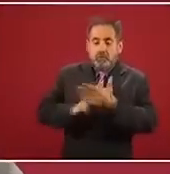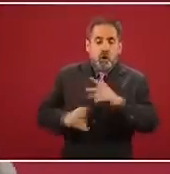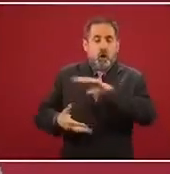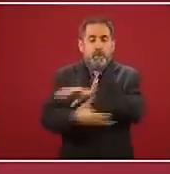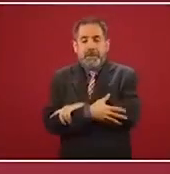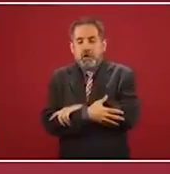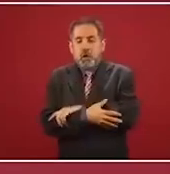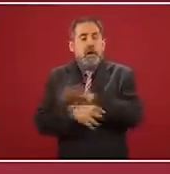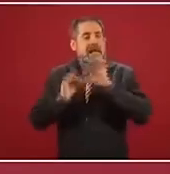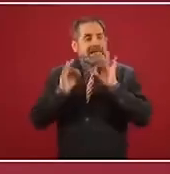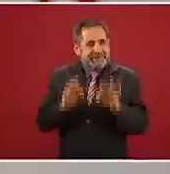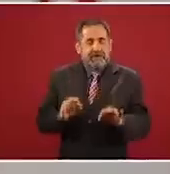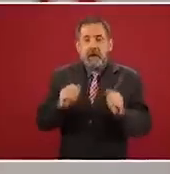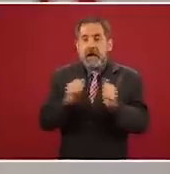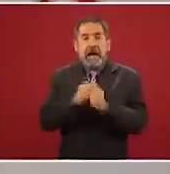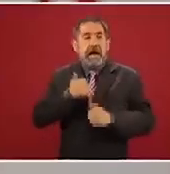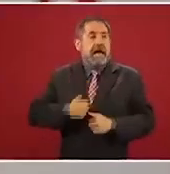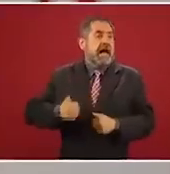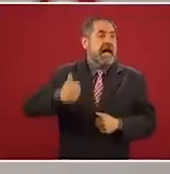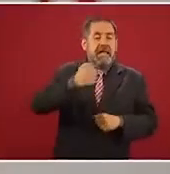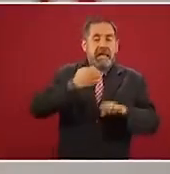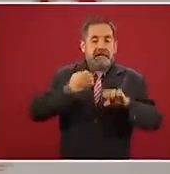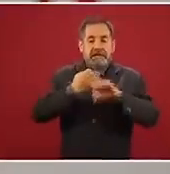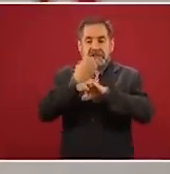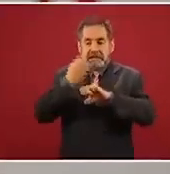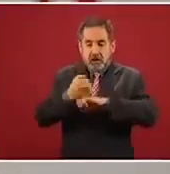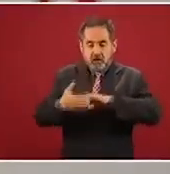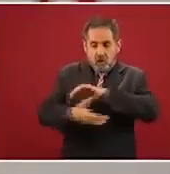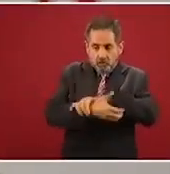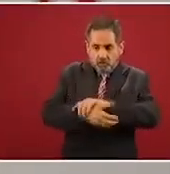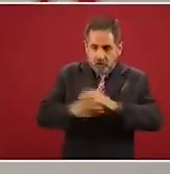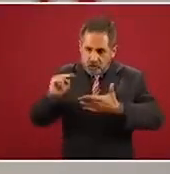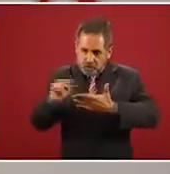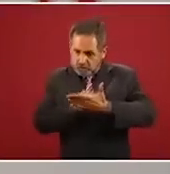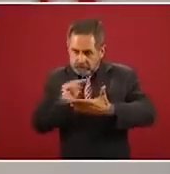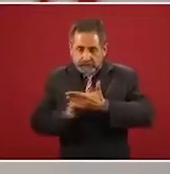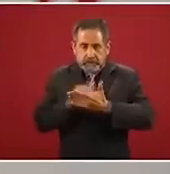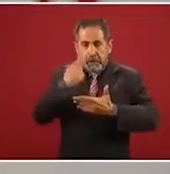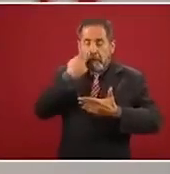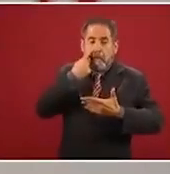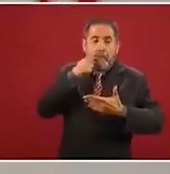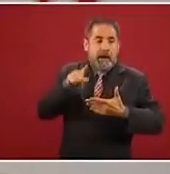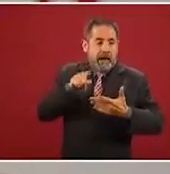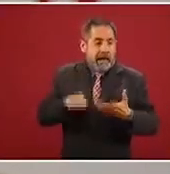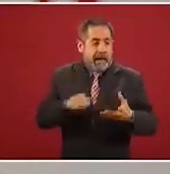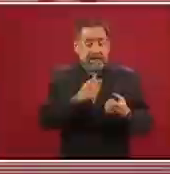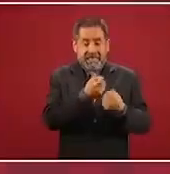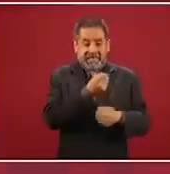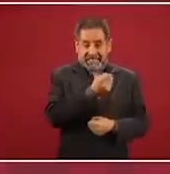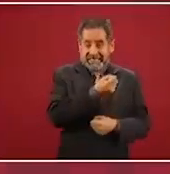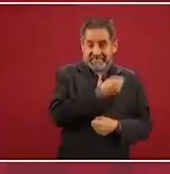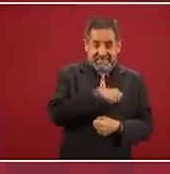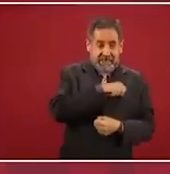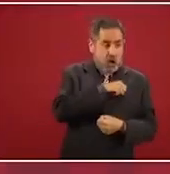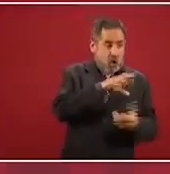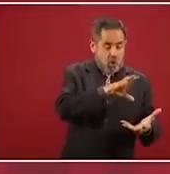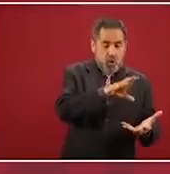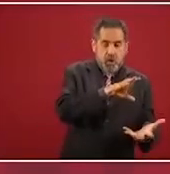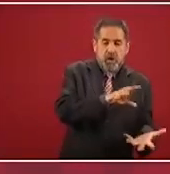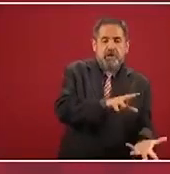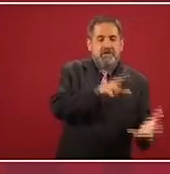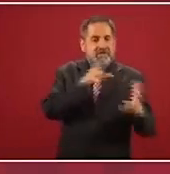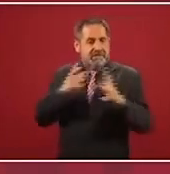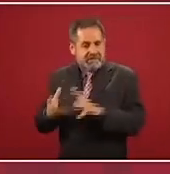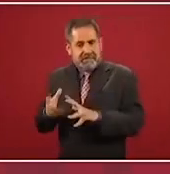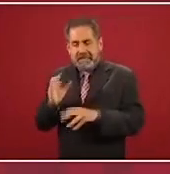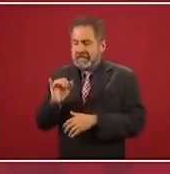con cada uno de los estados para que se transfiera la infraestructura de salud, los centros de salud, los